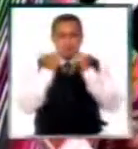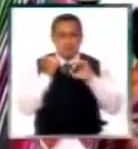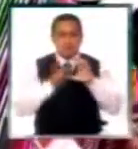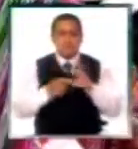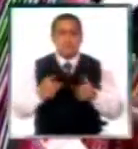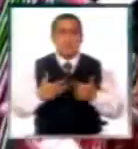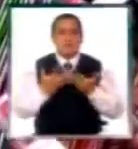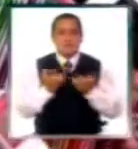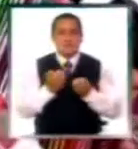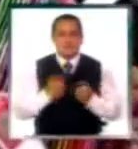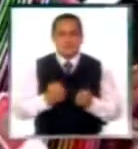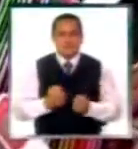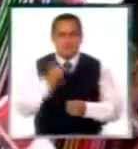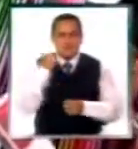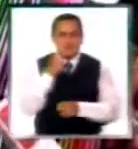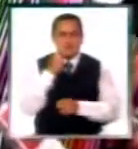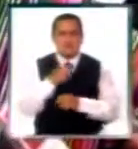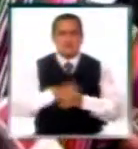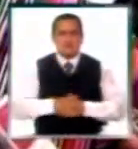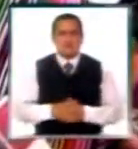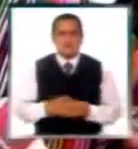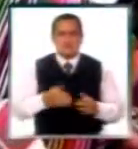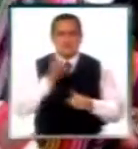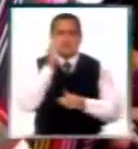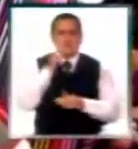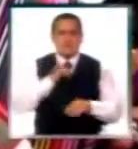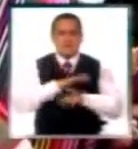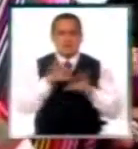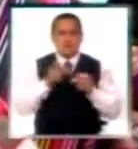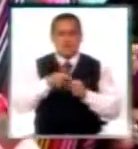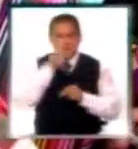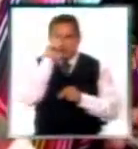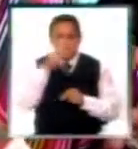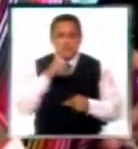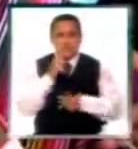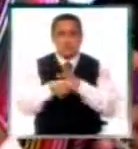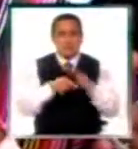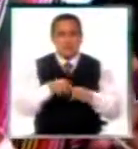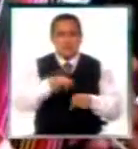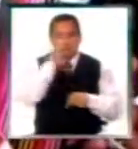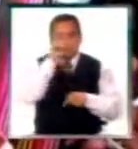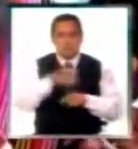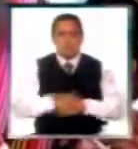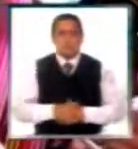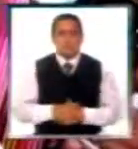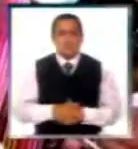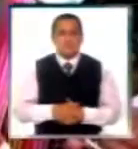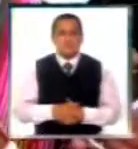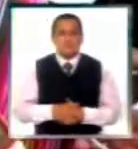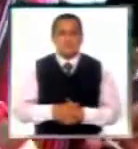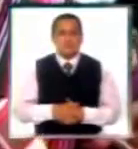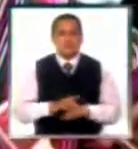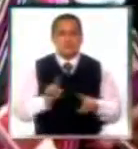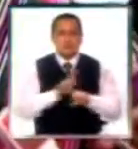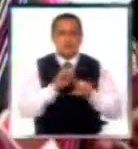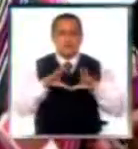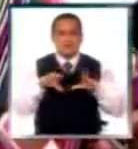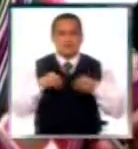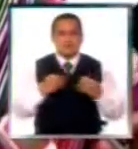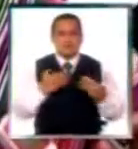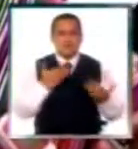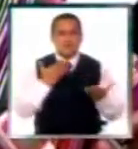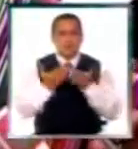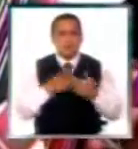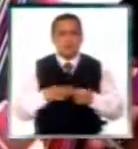terroristas quisieron por la fuerza conducir el país, y el pueblo peruano no aceptó esa situación,